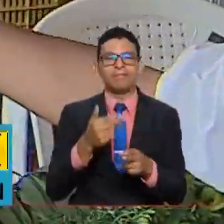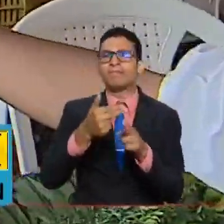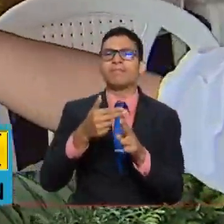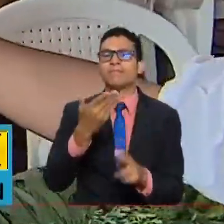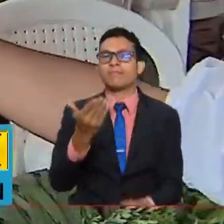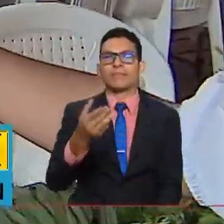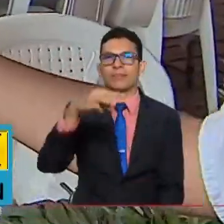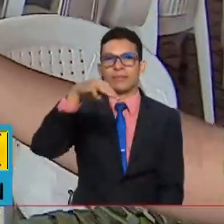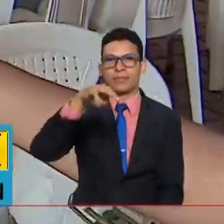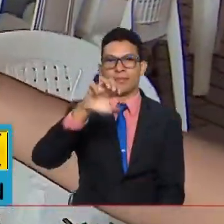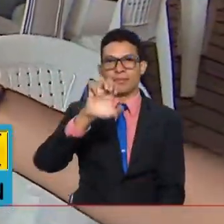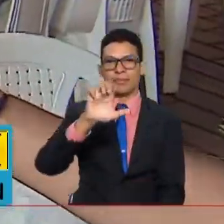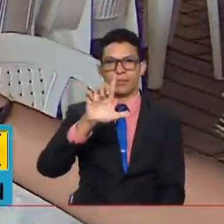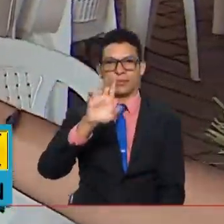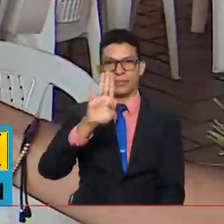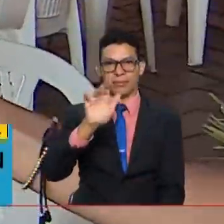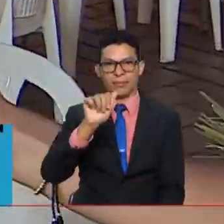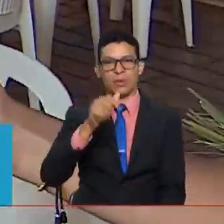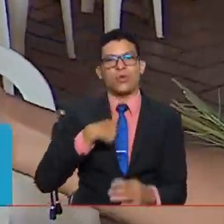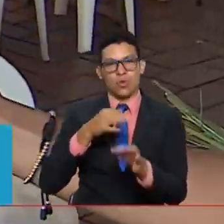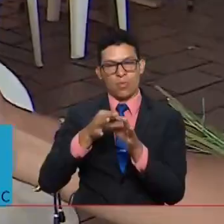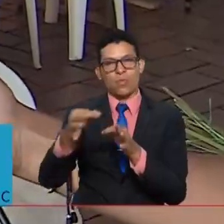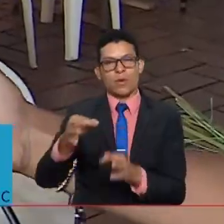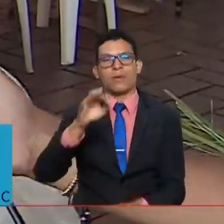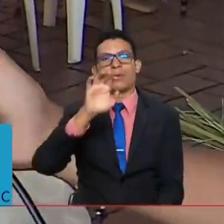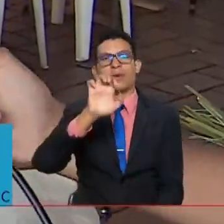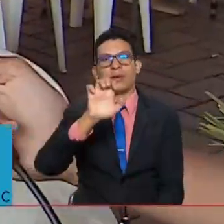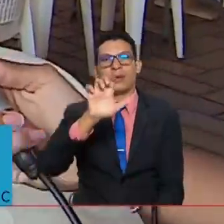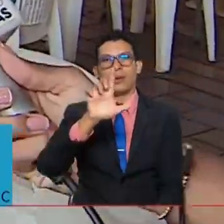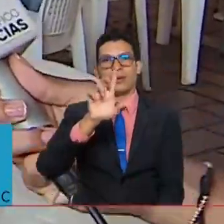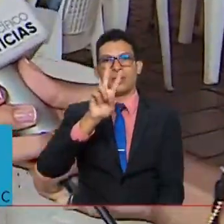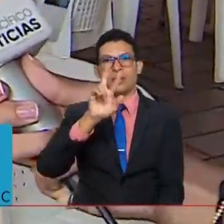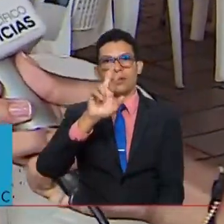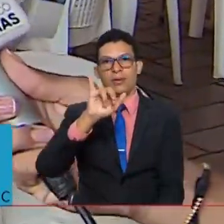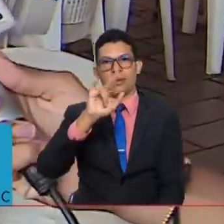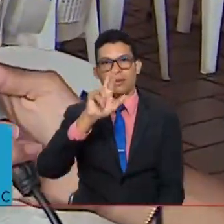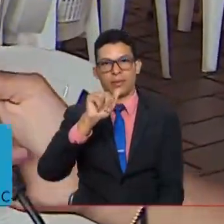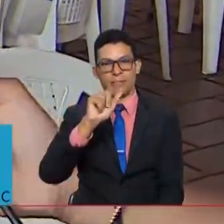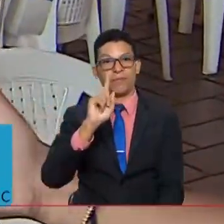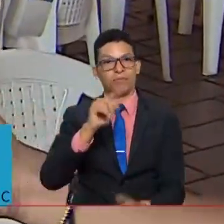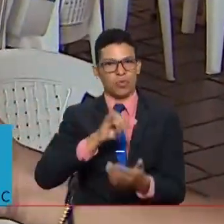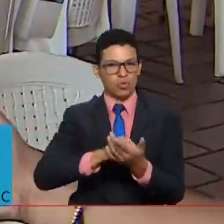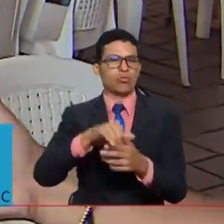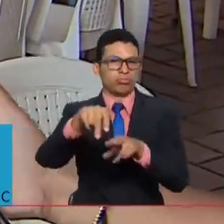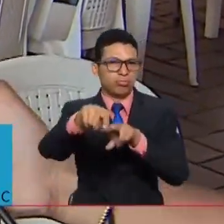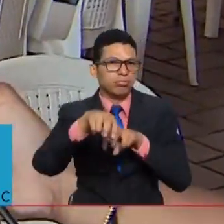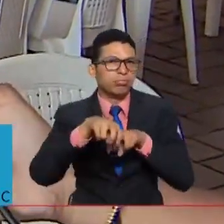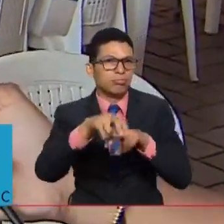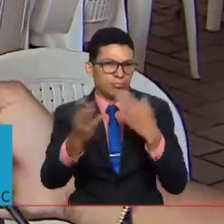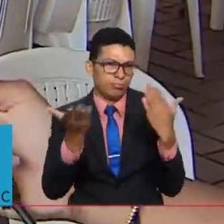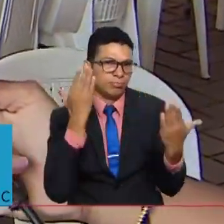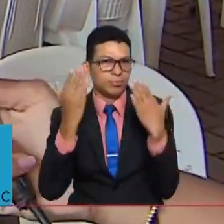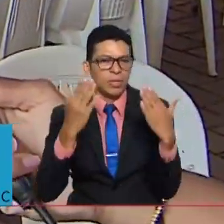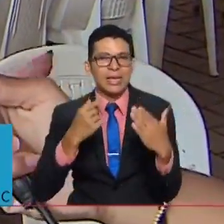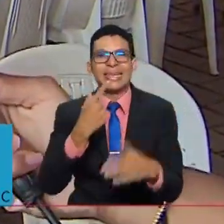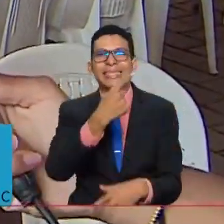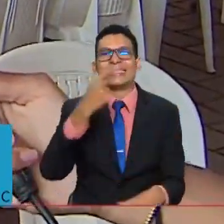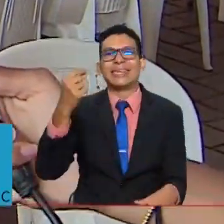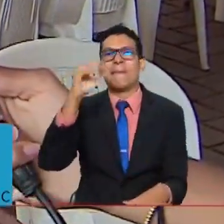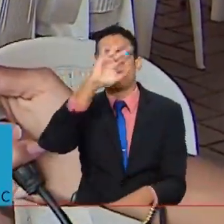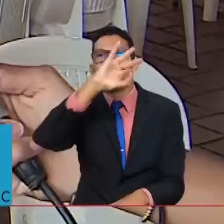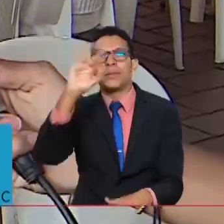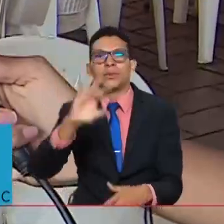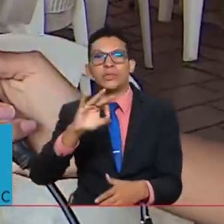es Nelva Muñoz, del corregimiento La Elvira. Yo soy productora. Tratamos de sacar los productos 100% orgánicos. Aquí